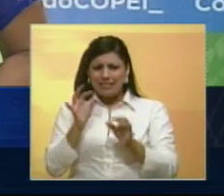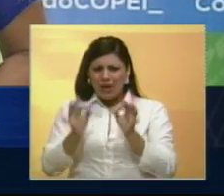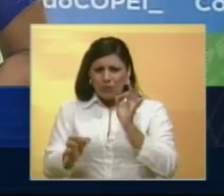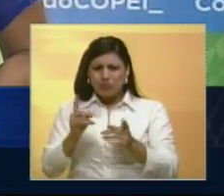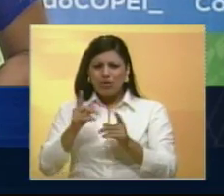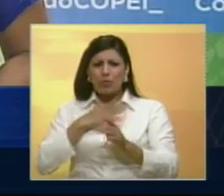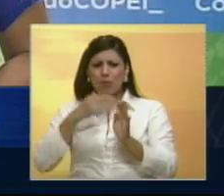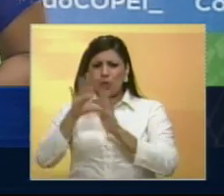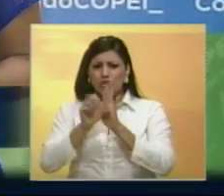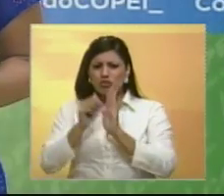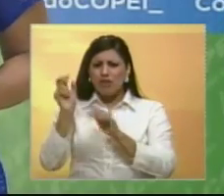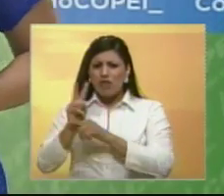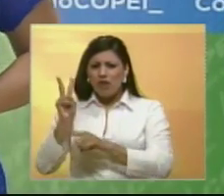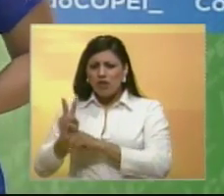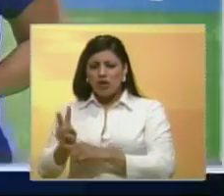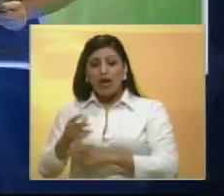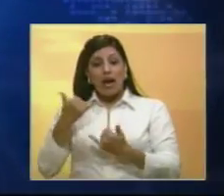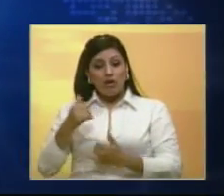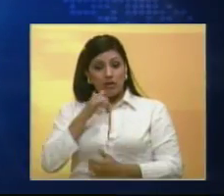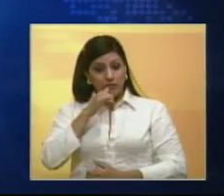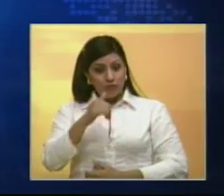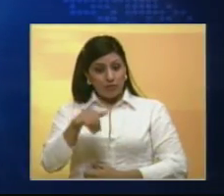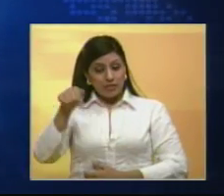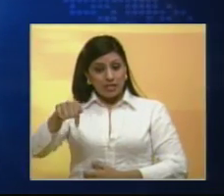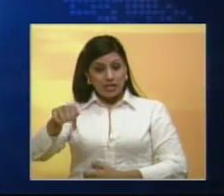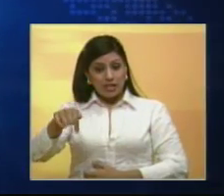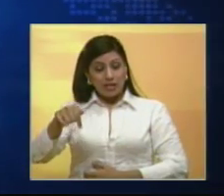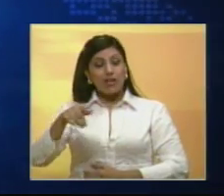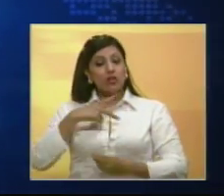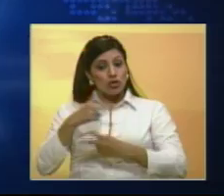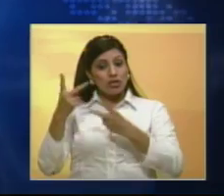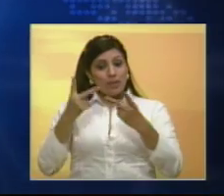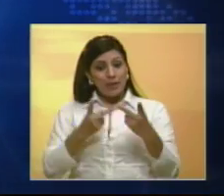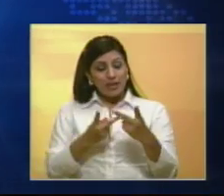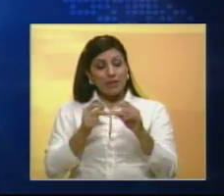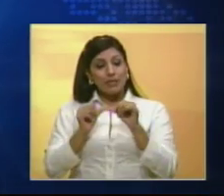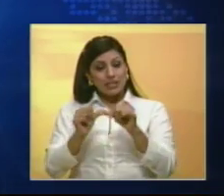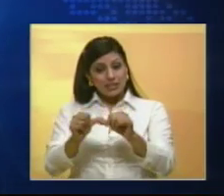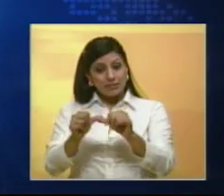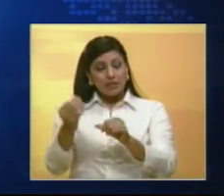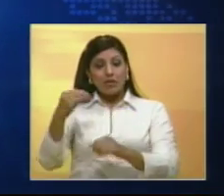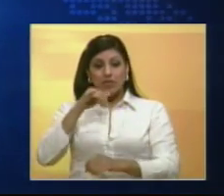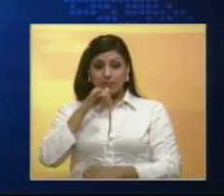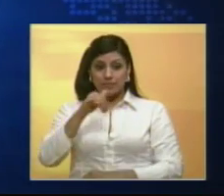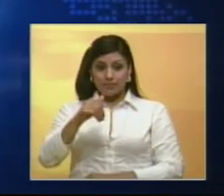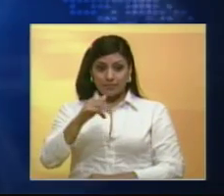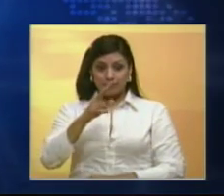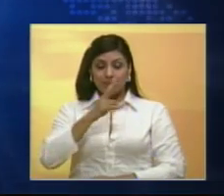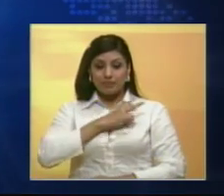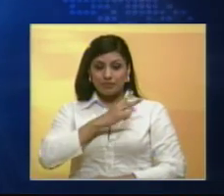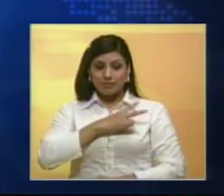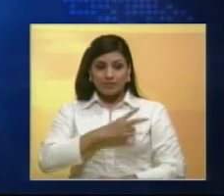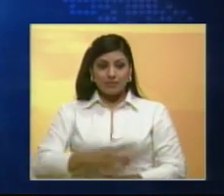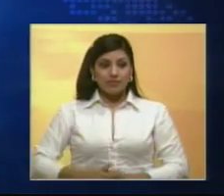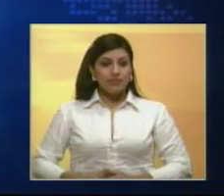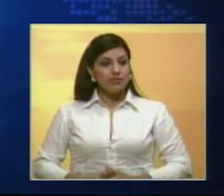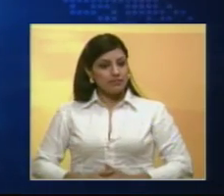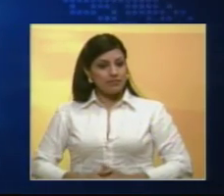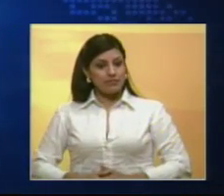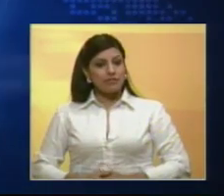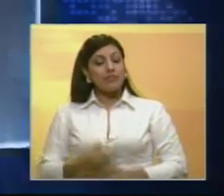garantías constitucionales. Es la información que tenemos desde acá. Con esto les invitamos a que continúen con más de la emisión meridiana de su noticiero